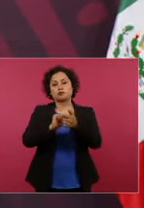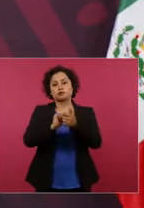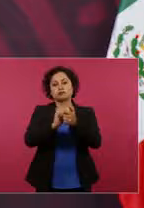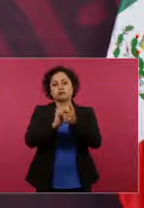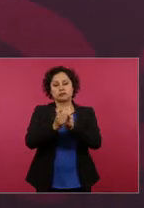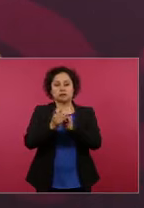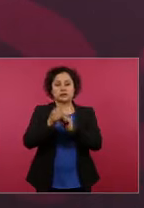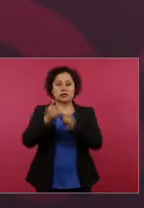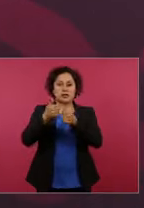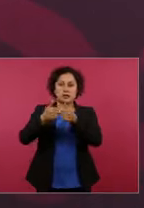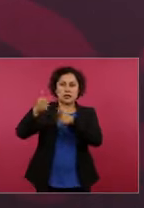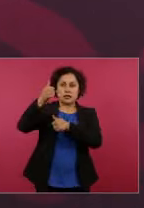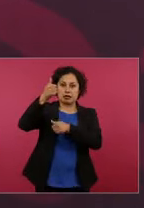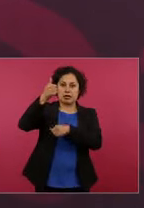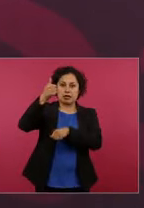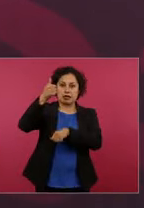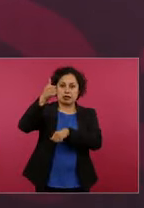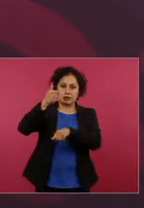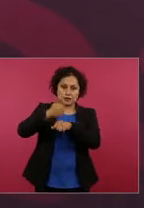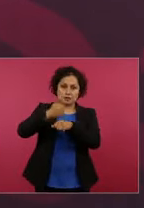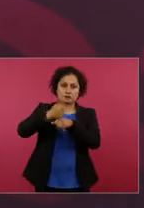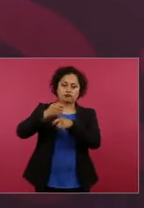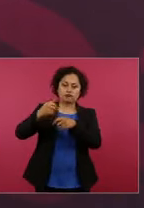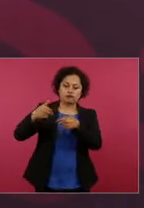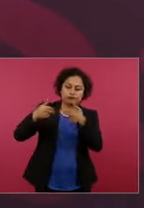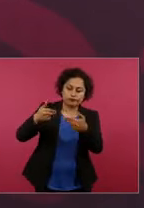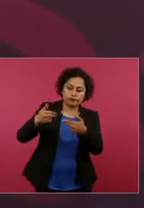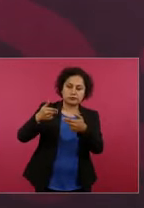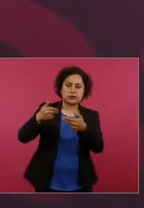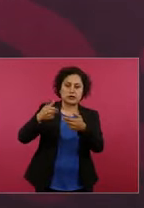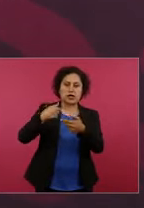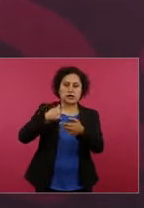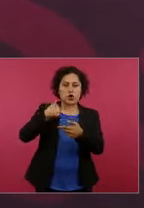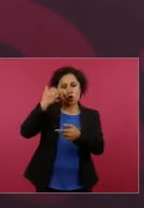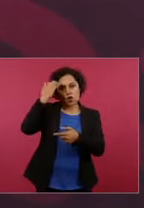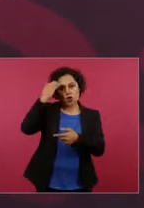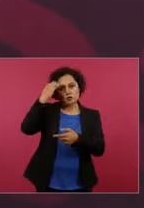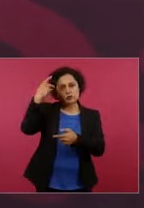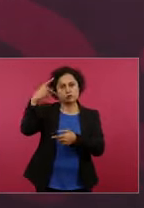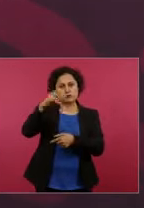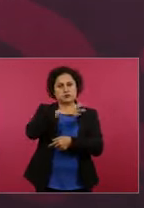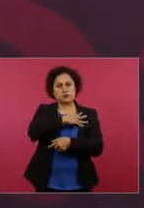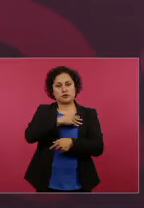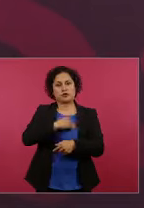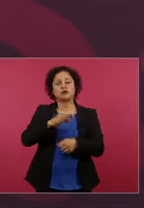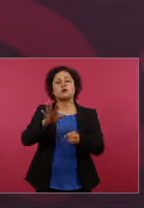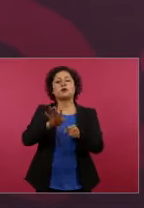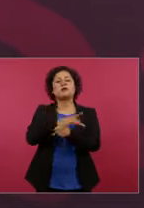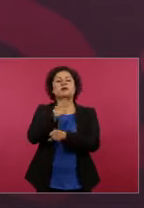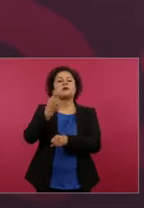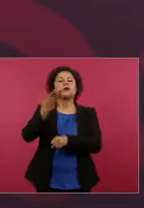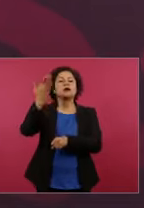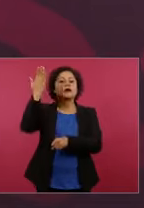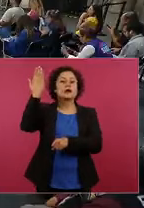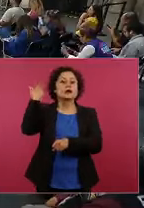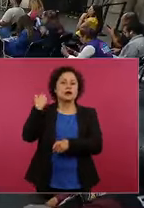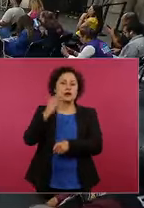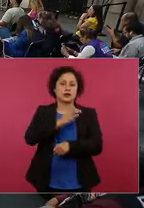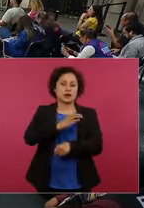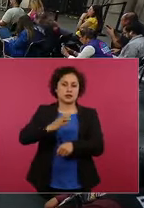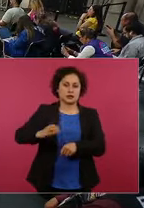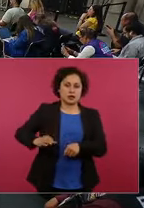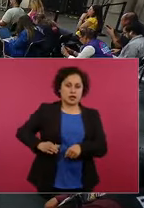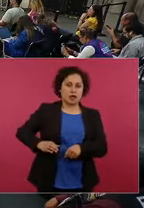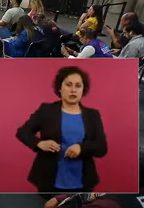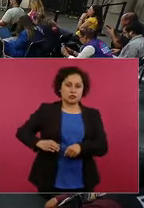Su hijo, me tocó conocerlo porque fuimos candidatos, él de un